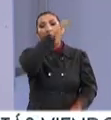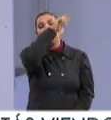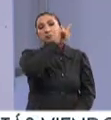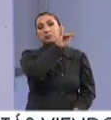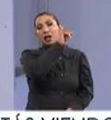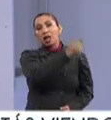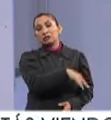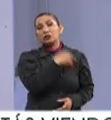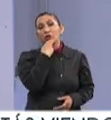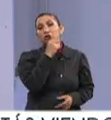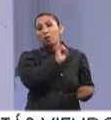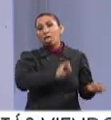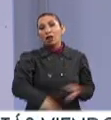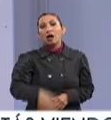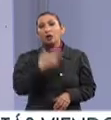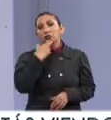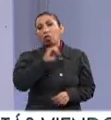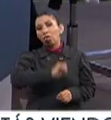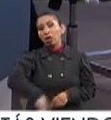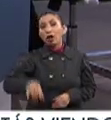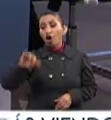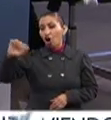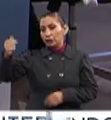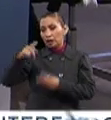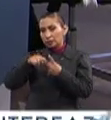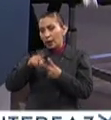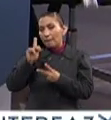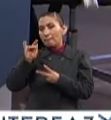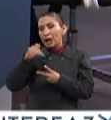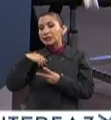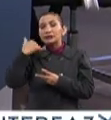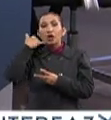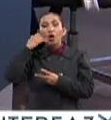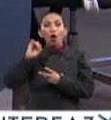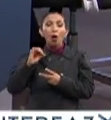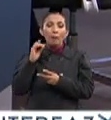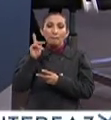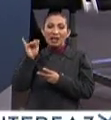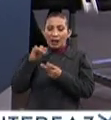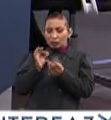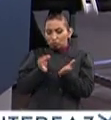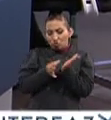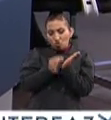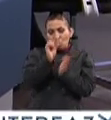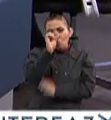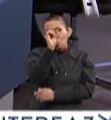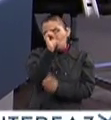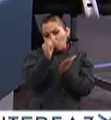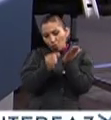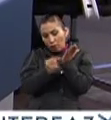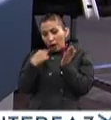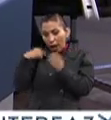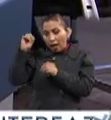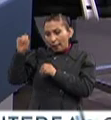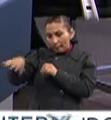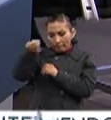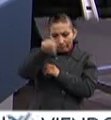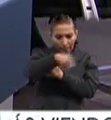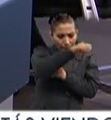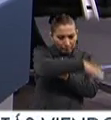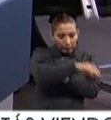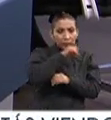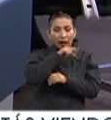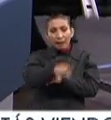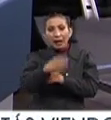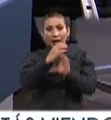inadecuadamente las pilas. Después llegamos a las pilas de celular y después a las pilas de botón, en donde deben de estar en estos colectores. También se